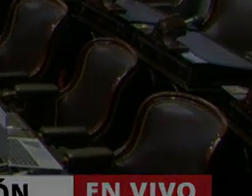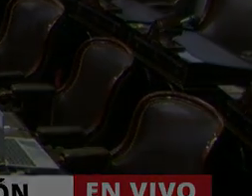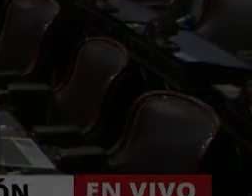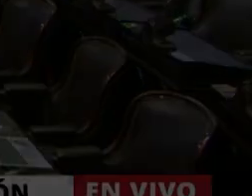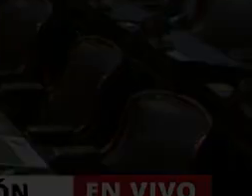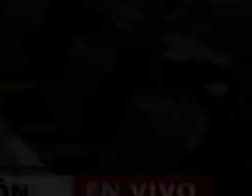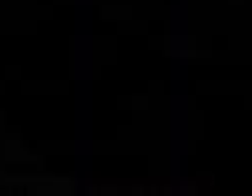eh